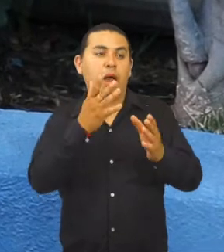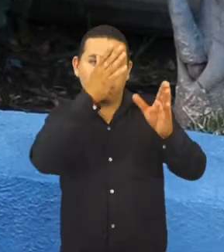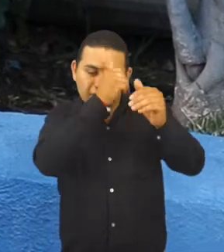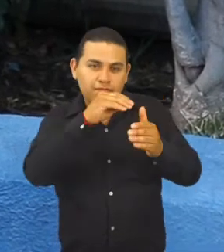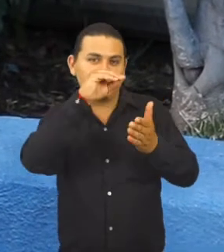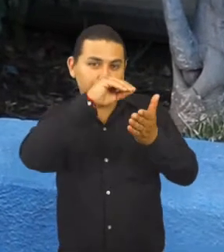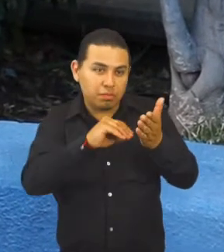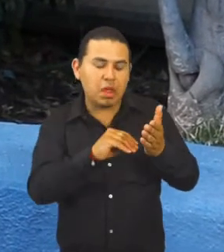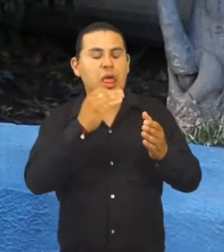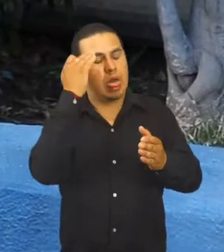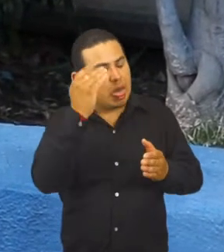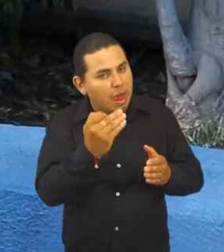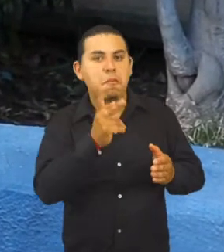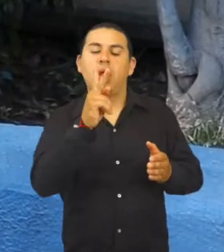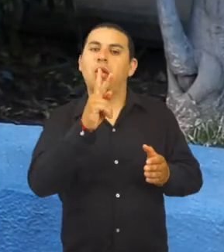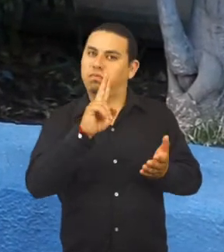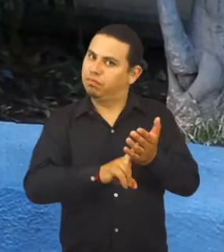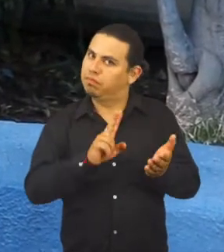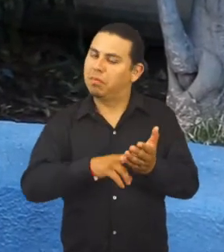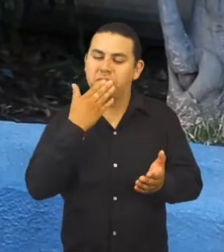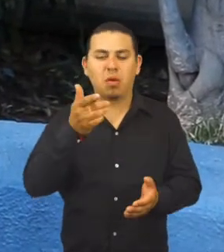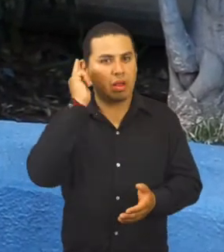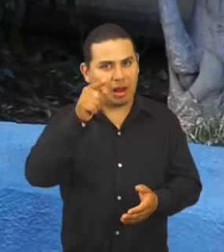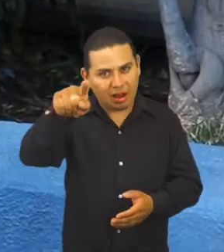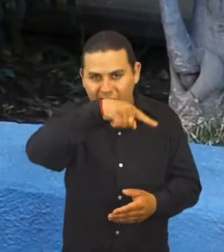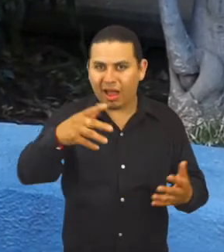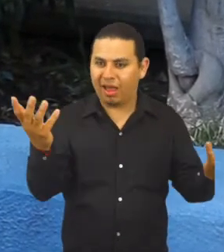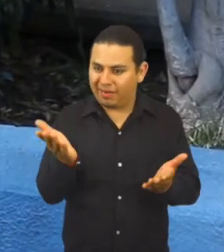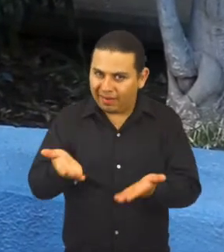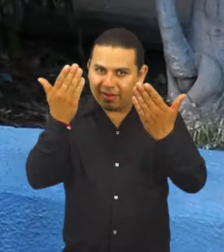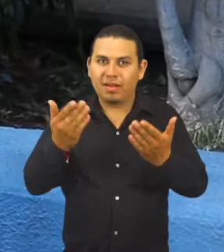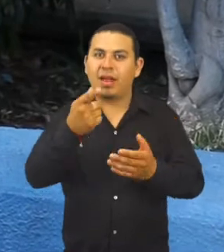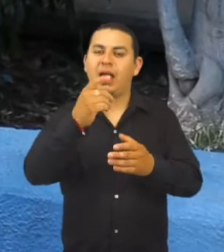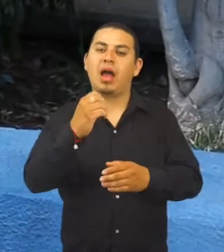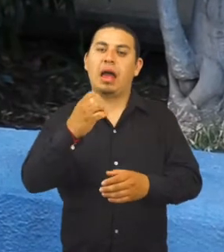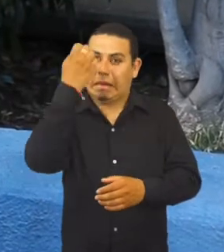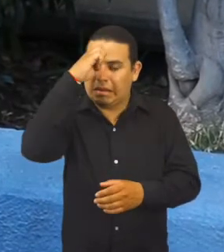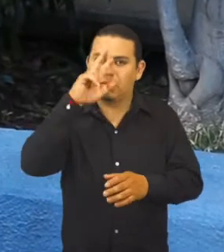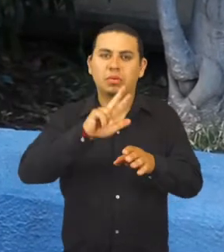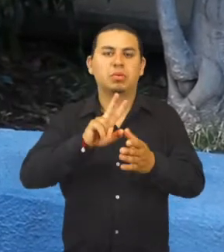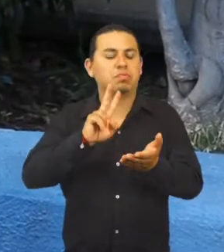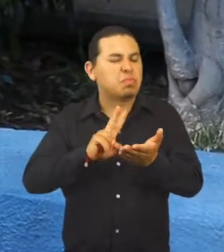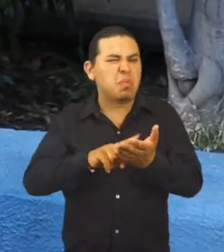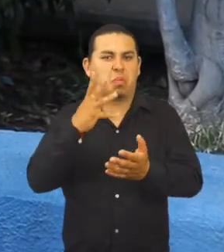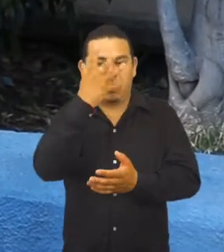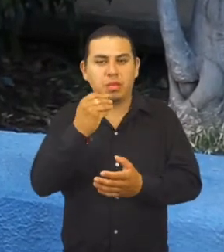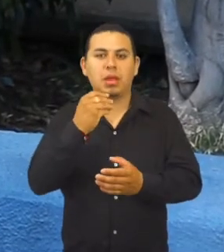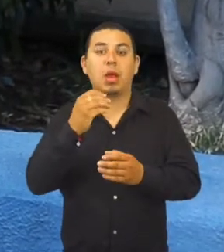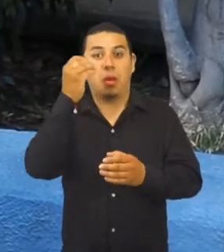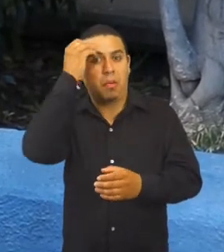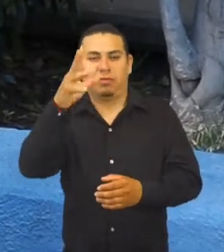tedioso, pero vale la pena que lo hagas, que lo intentes, porque tienes unas experiencias